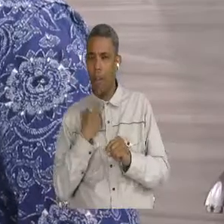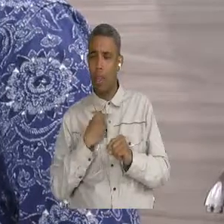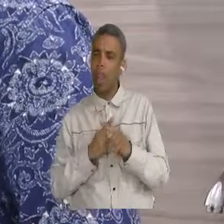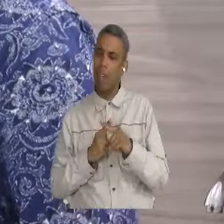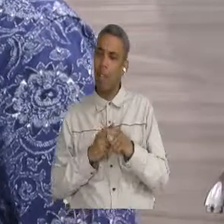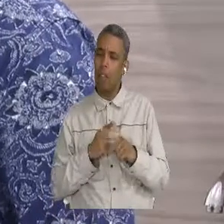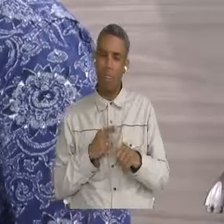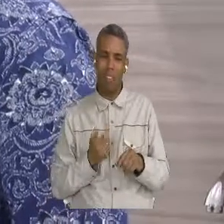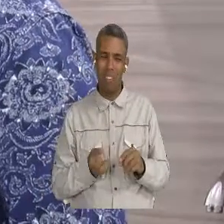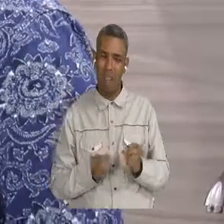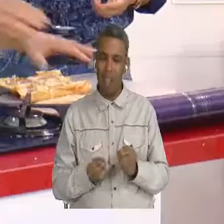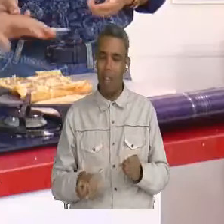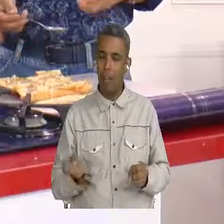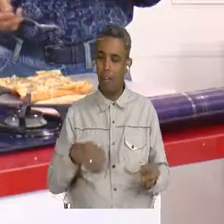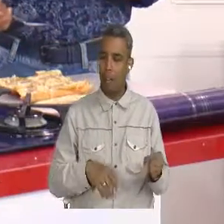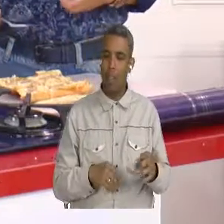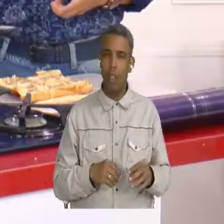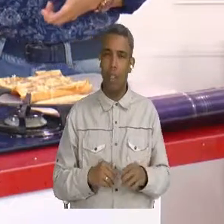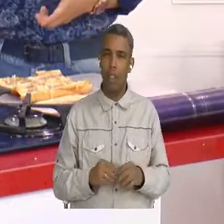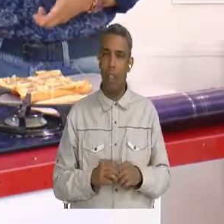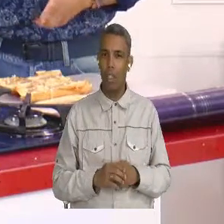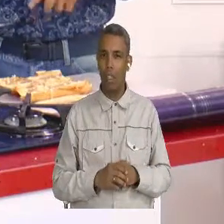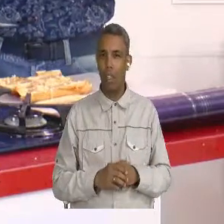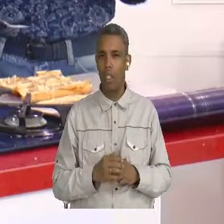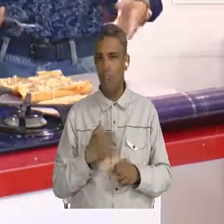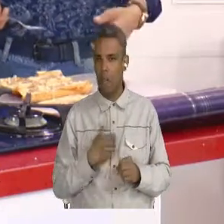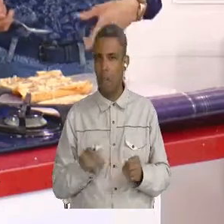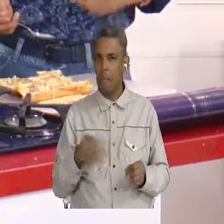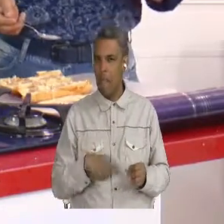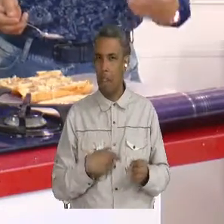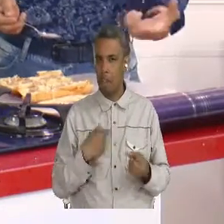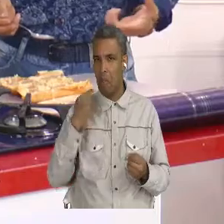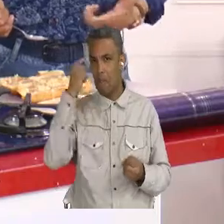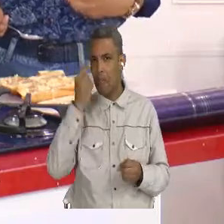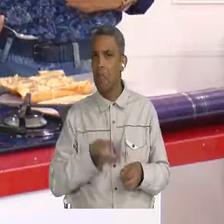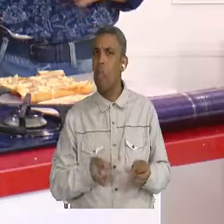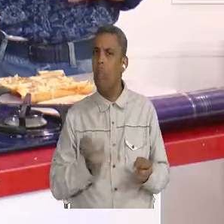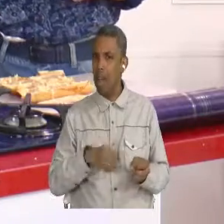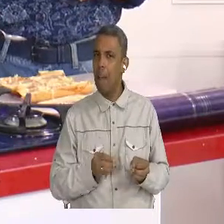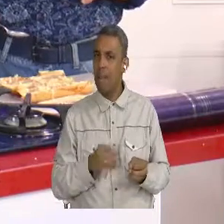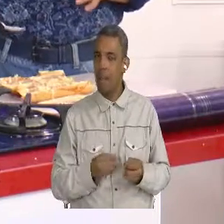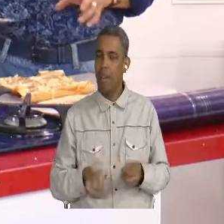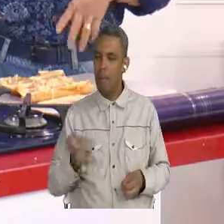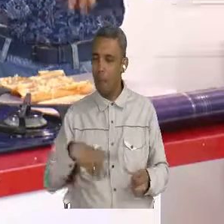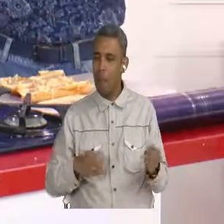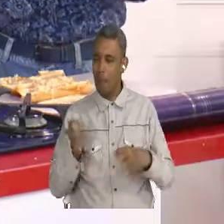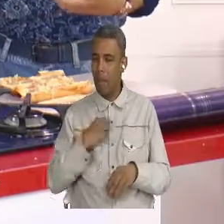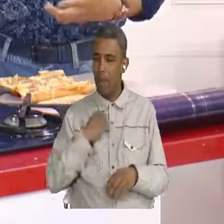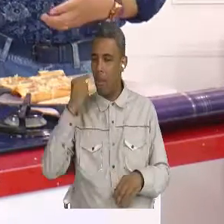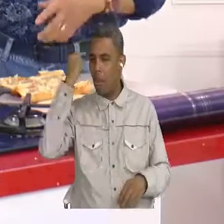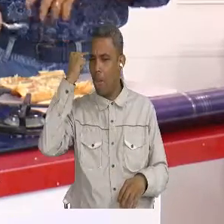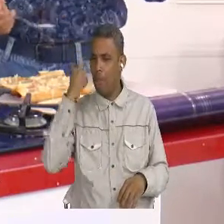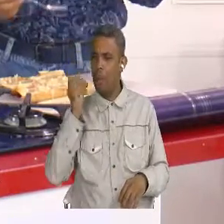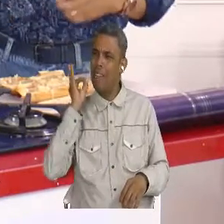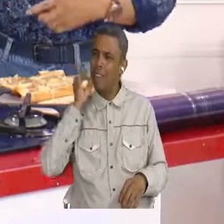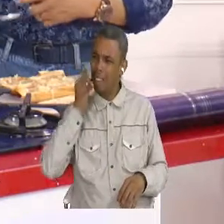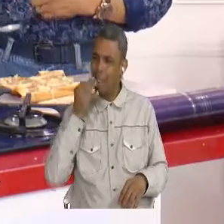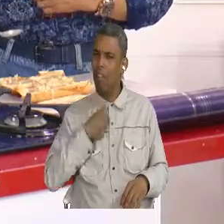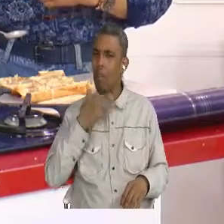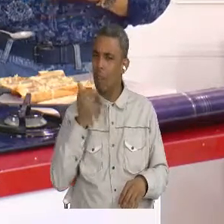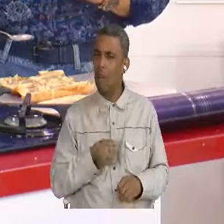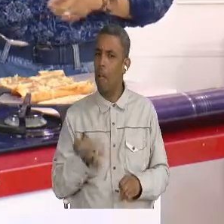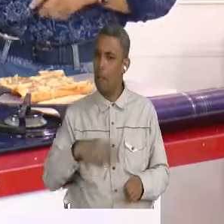entonces échele una y le echo dos. Todo así, siempre le voy aumentando. Entonces, porque me parece que de pronto no va a quedar con